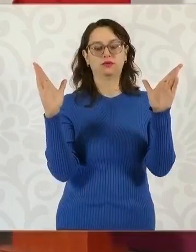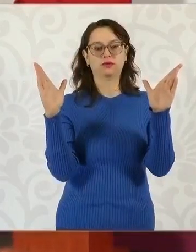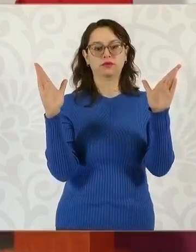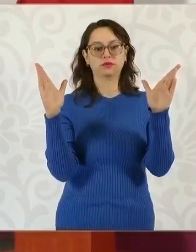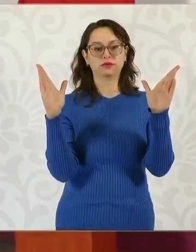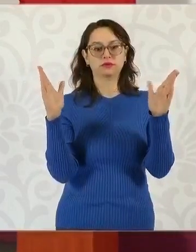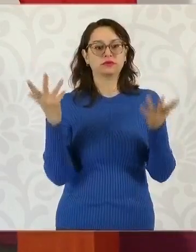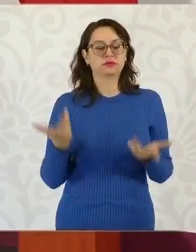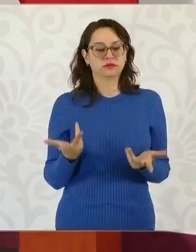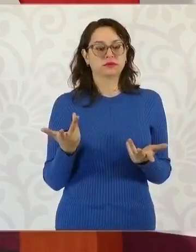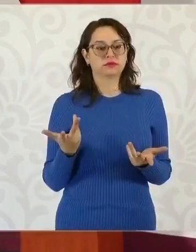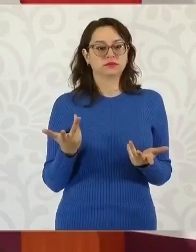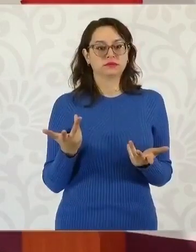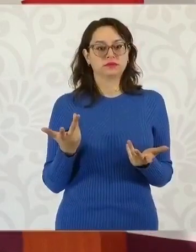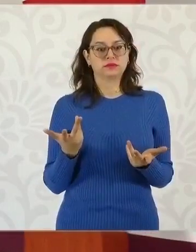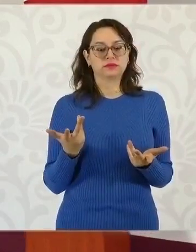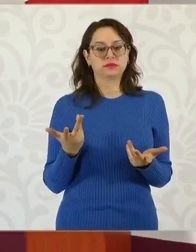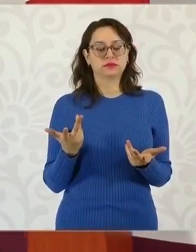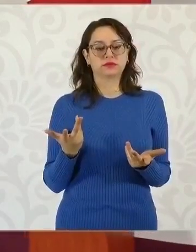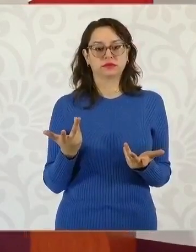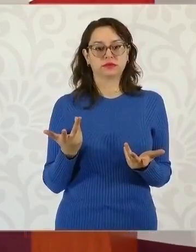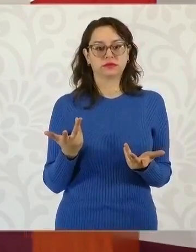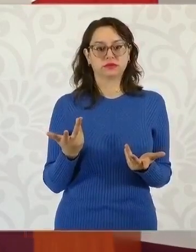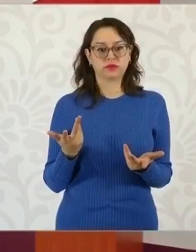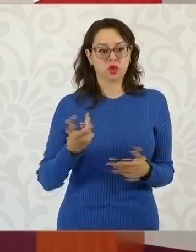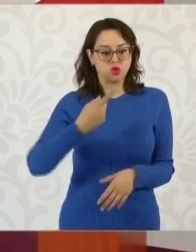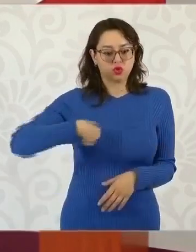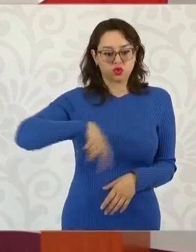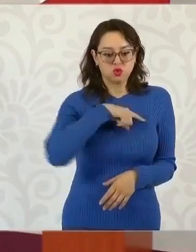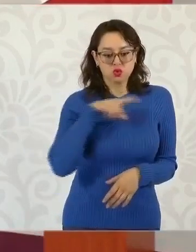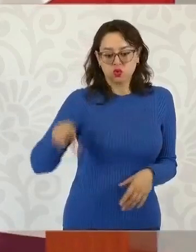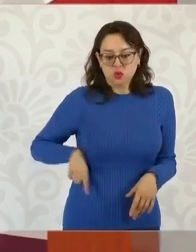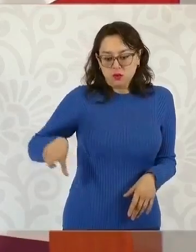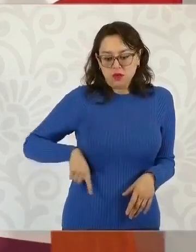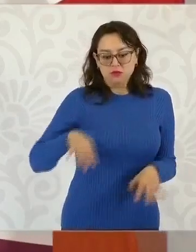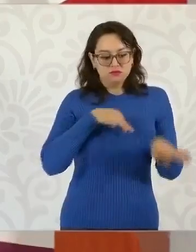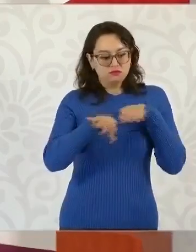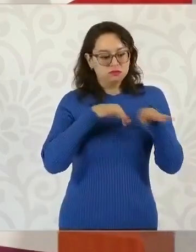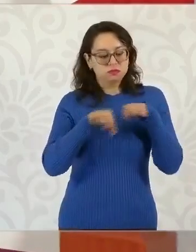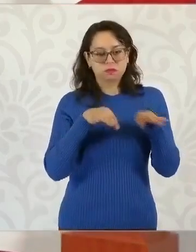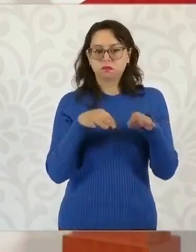la diferencia en la manera en que hacemos las cosas,